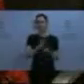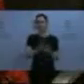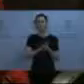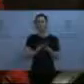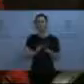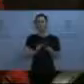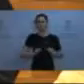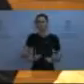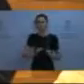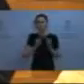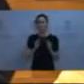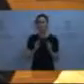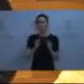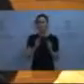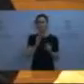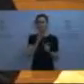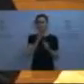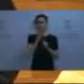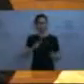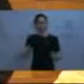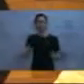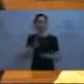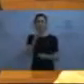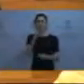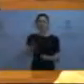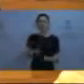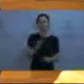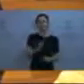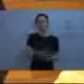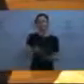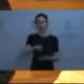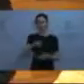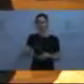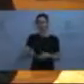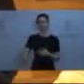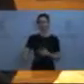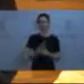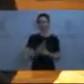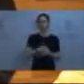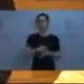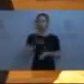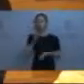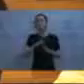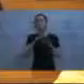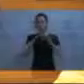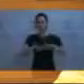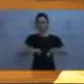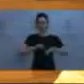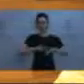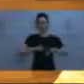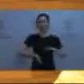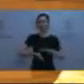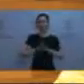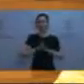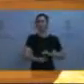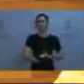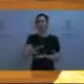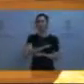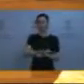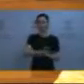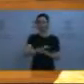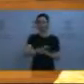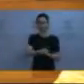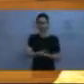transferencia anual de 1,5 millones de euros más o menos solo para por el convenio, para el mantenimiento, entiendo yo, de las